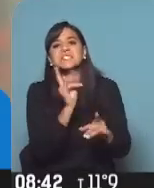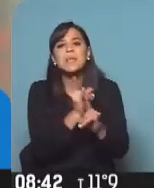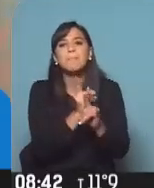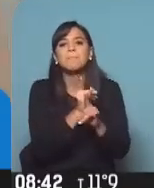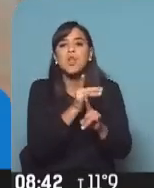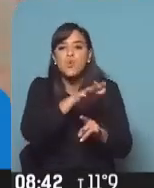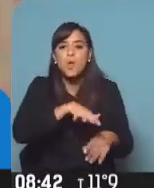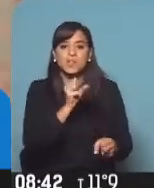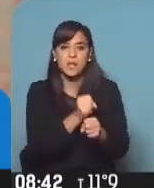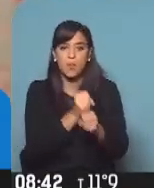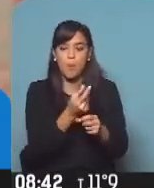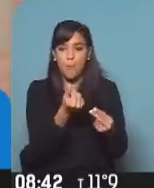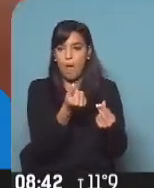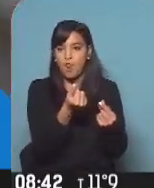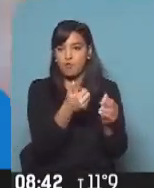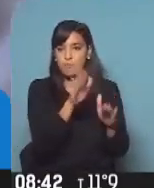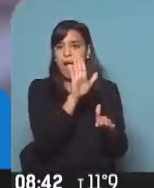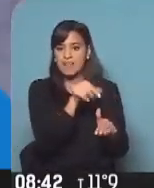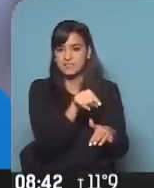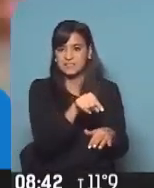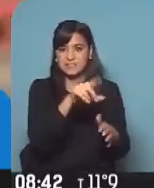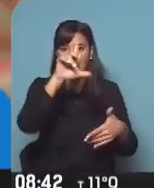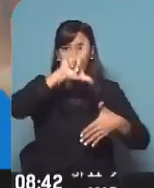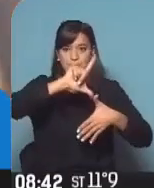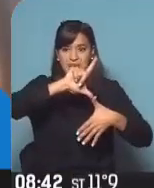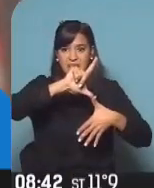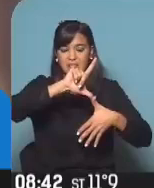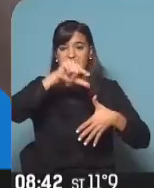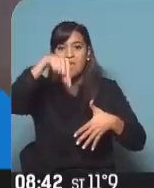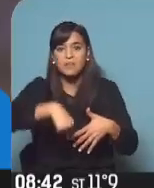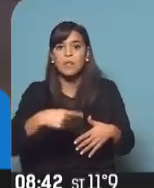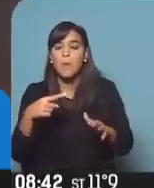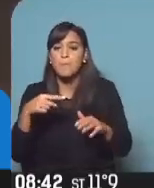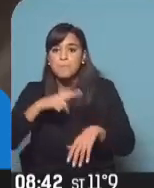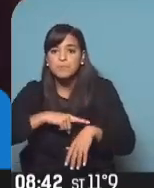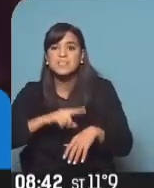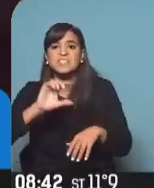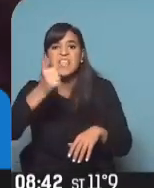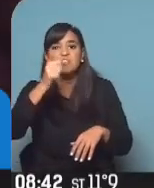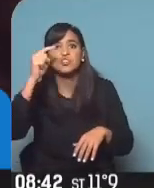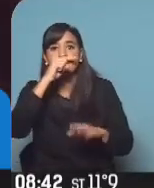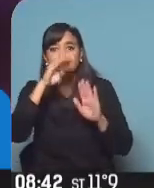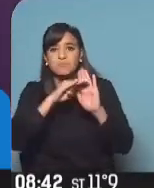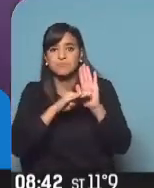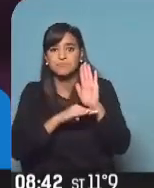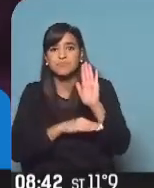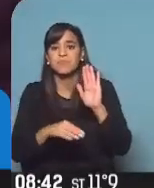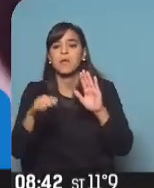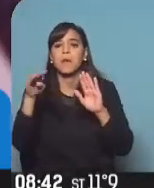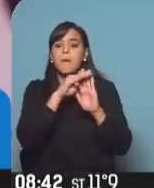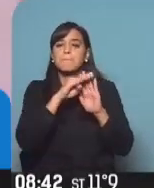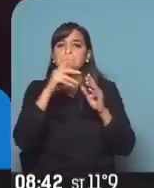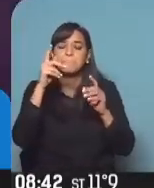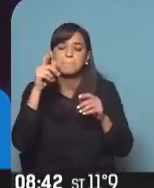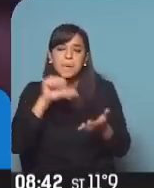fue el lugar del trabajo más se valora en américa latina y en este momento estamos en sexto o séptimo lugares y estamos debajo de países como bolivia o